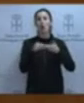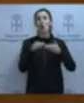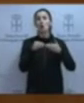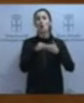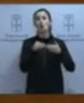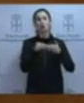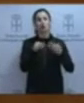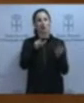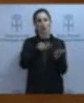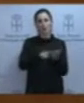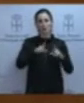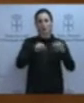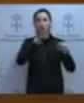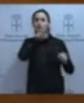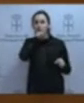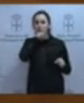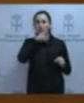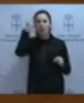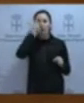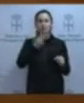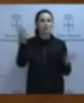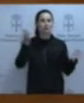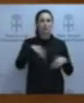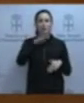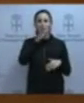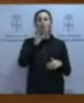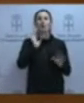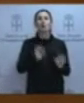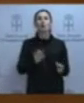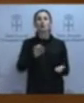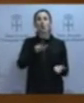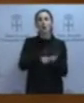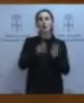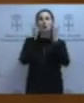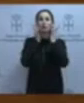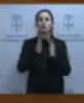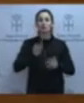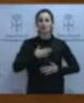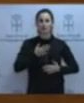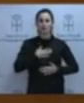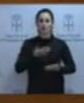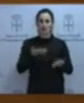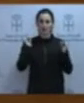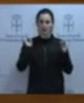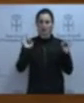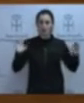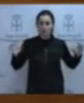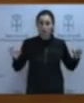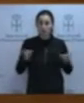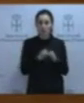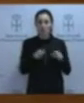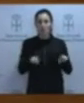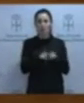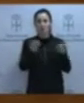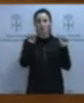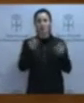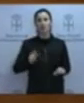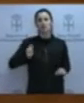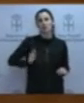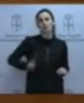de respeto a todas las personas que tienen el asturiano como lengua materna. Y por eso nuestro grupo va a seguir utilizando de manera